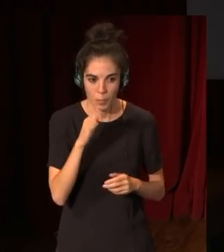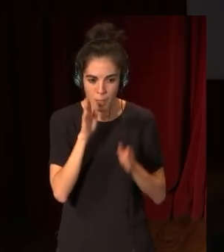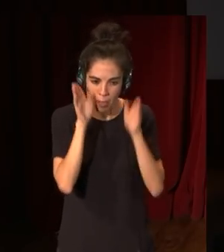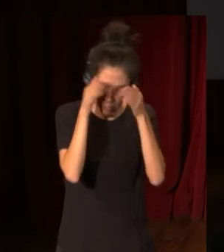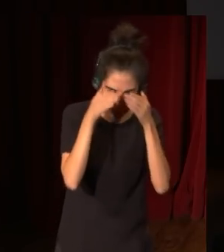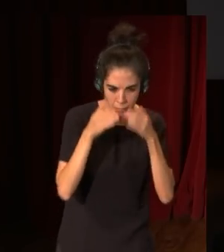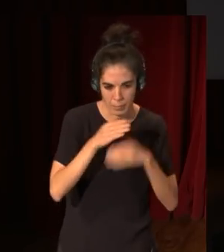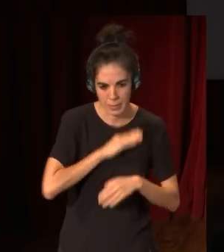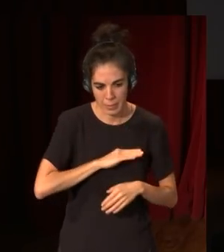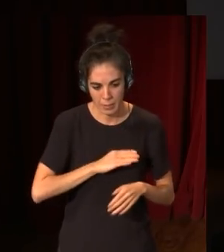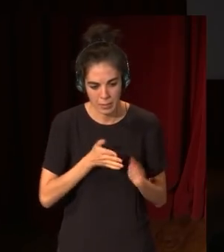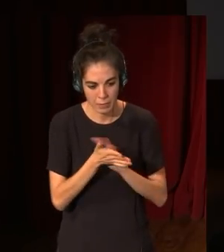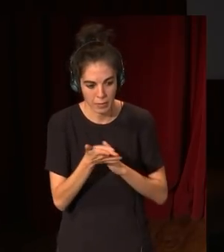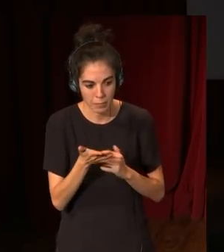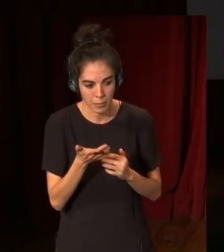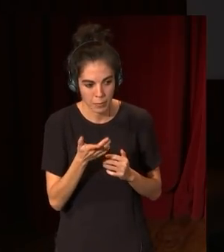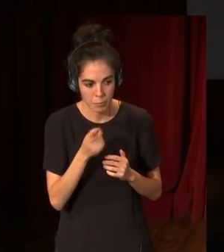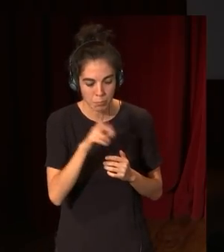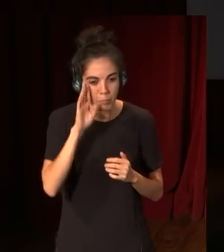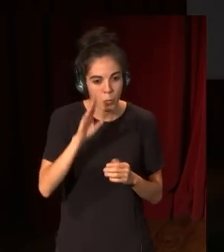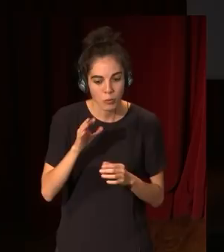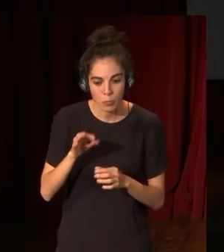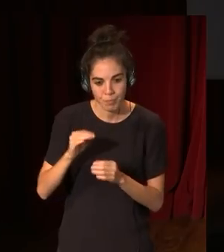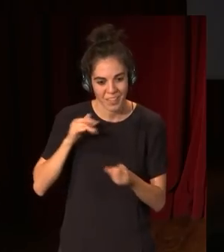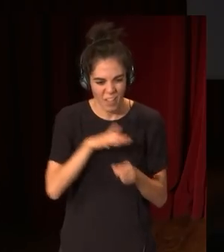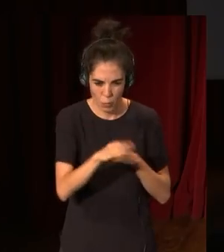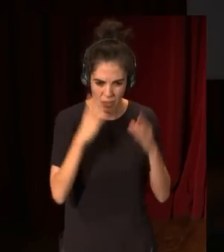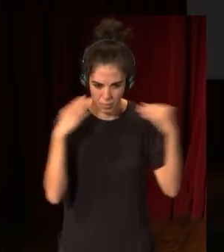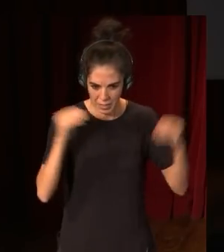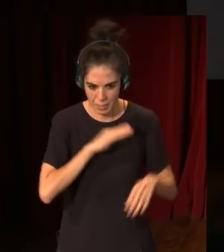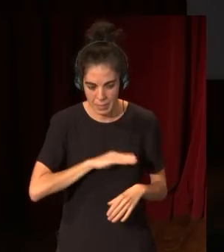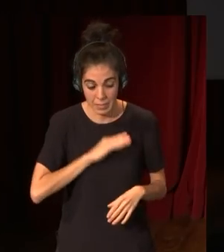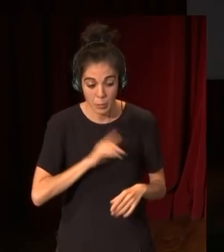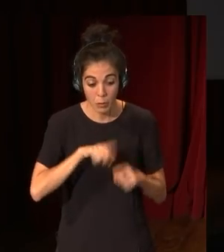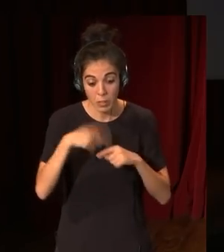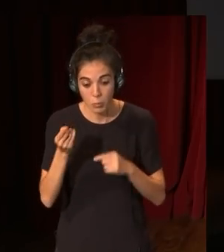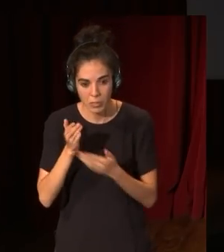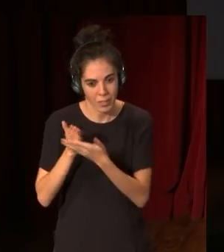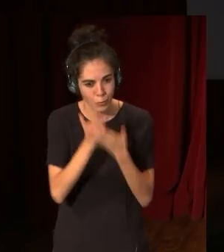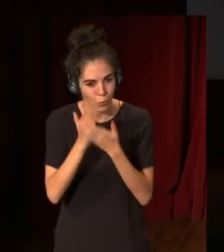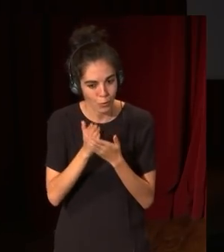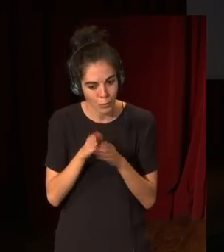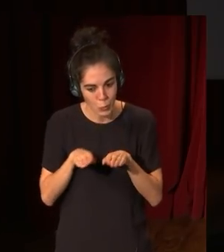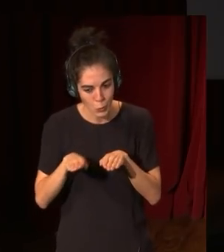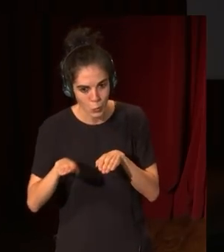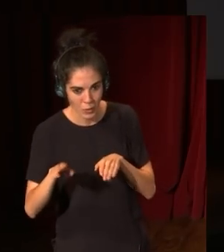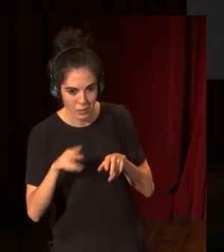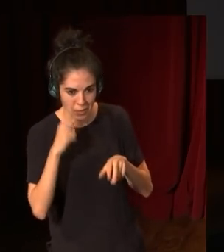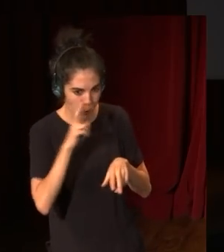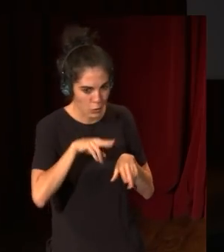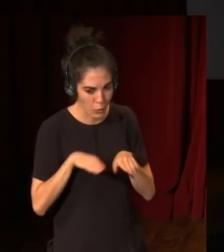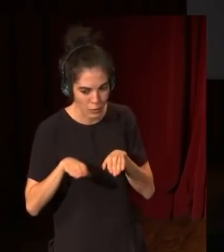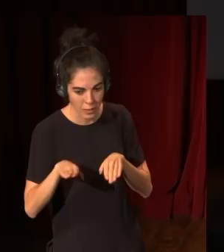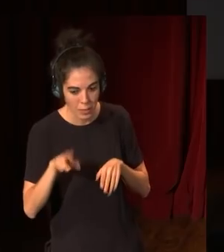fue con esta fuerte impronta flamenca y los estudios que hemos desarrollado en paralelo a la exposición han puesto de manifiesto que también